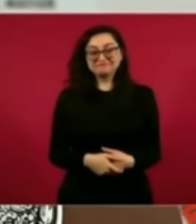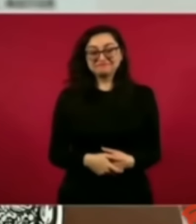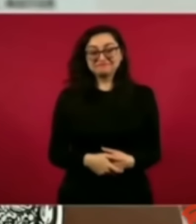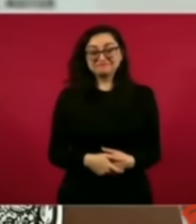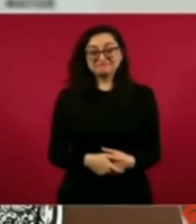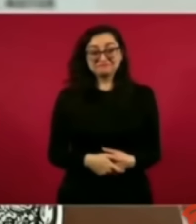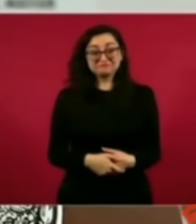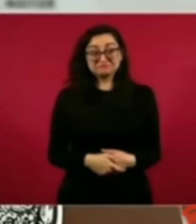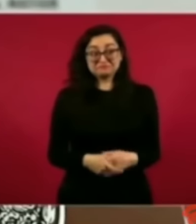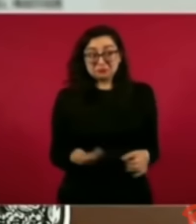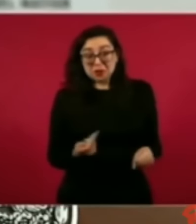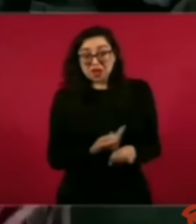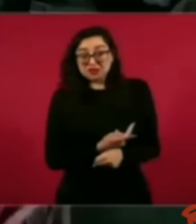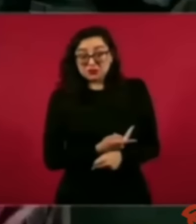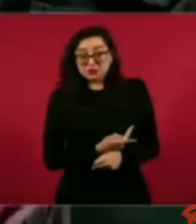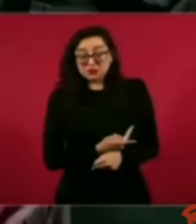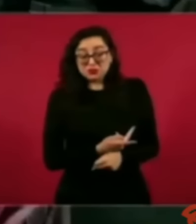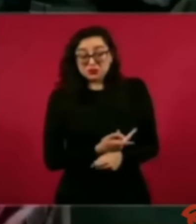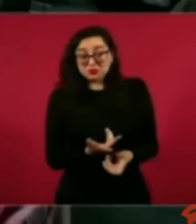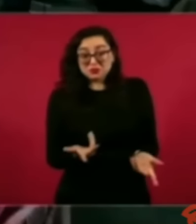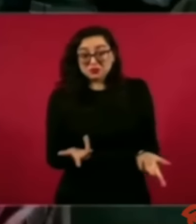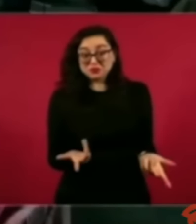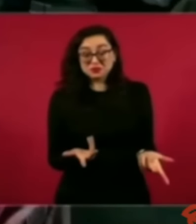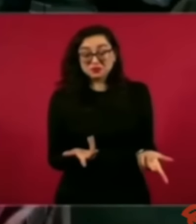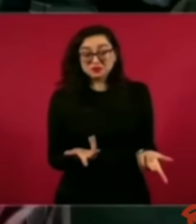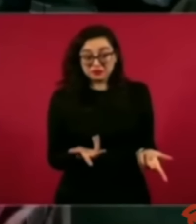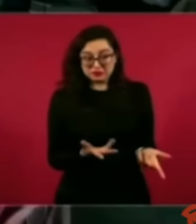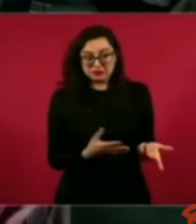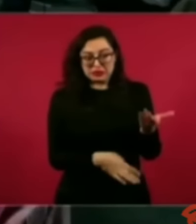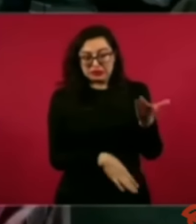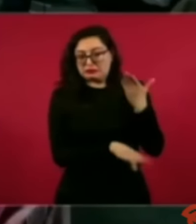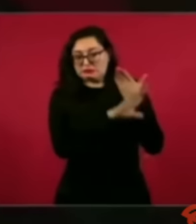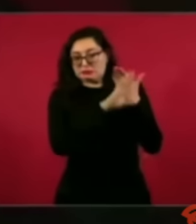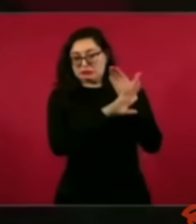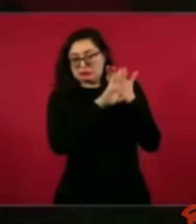Pero así como ese,